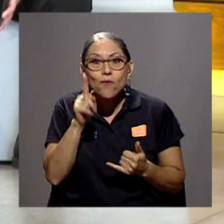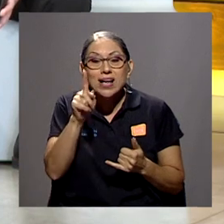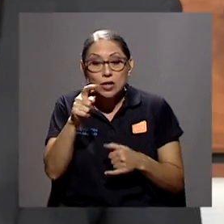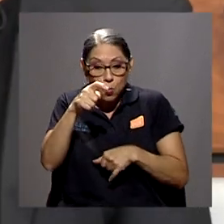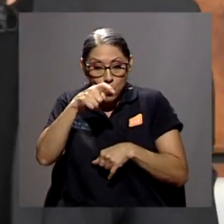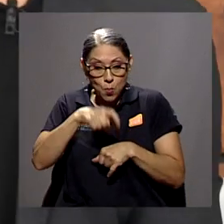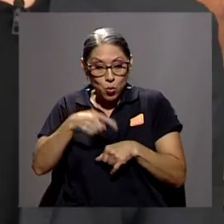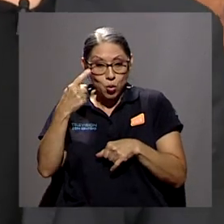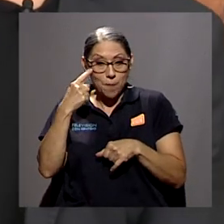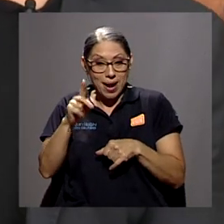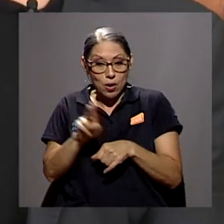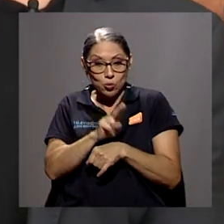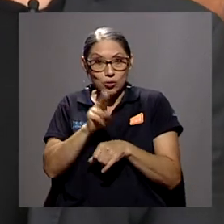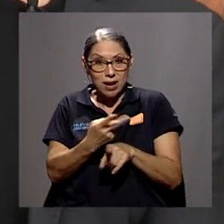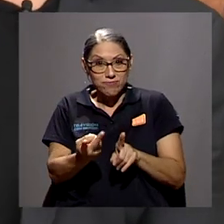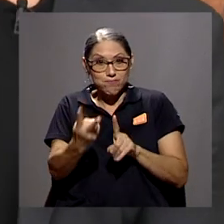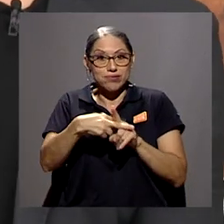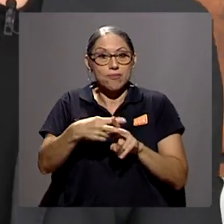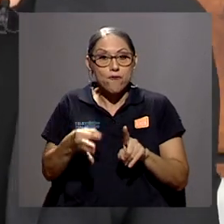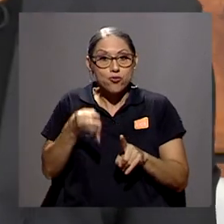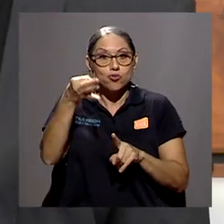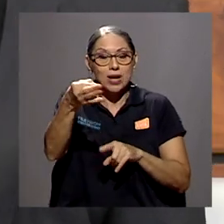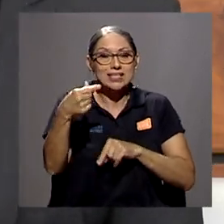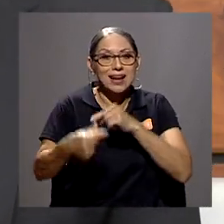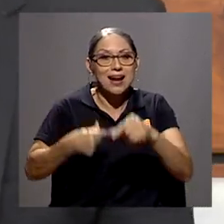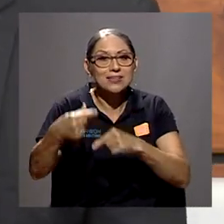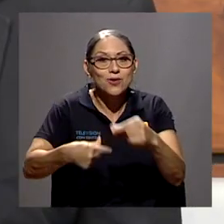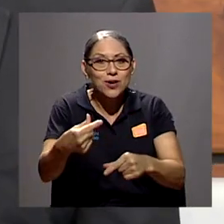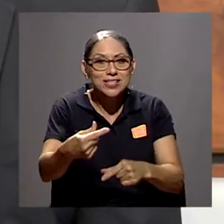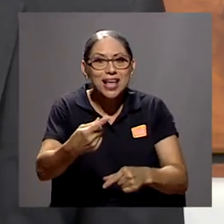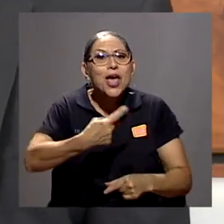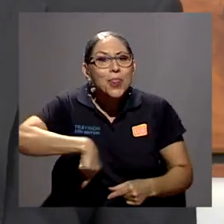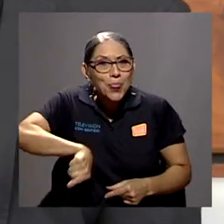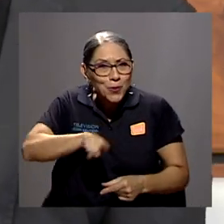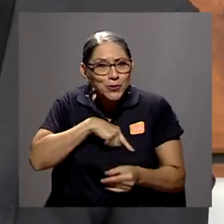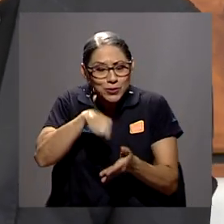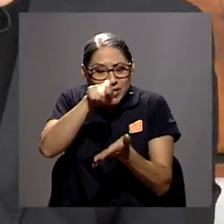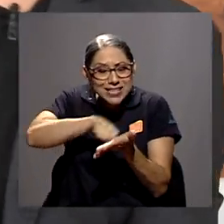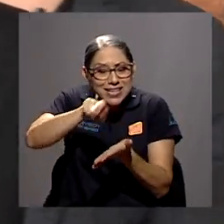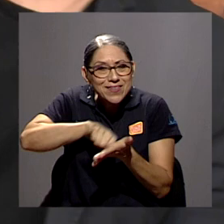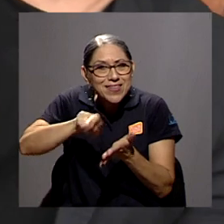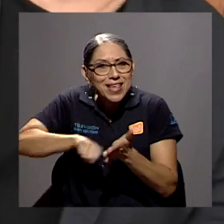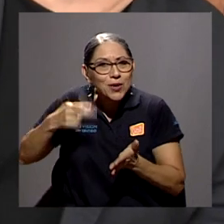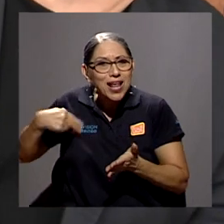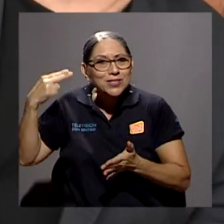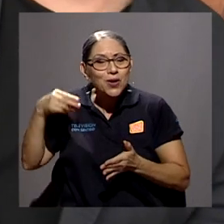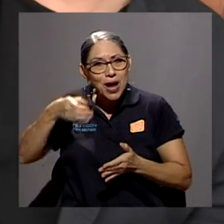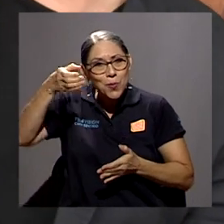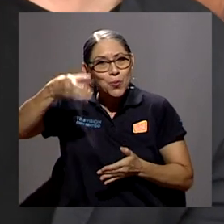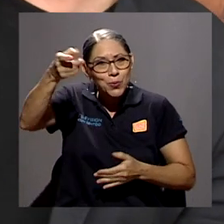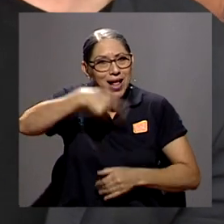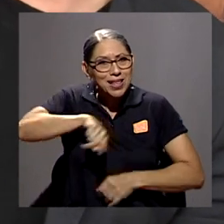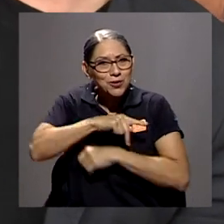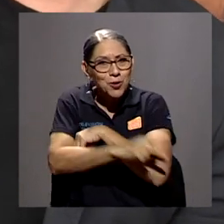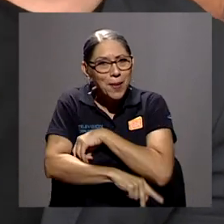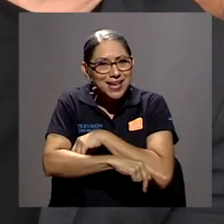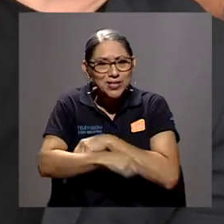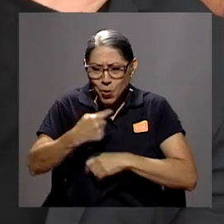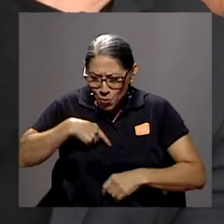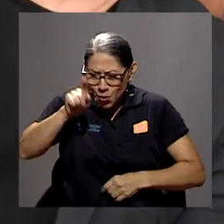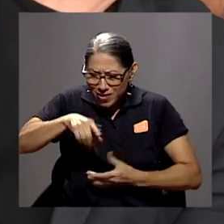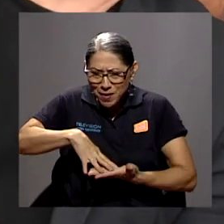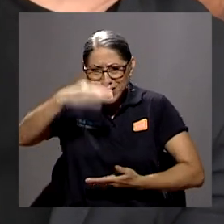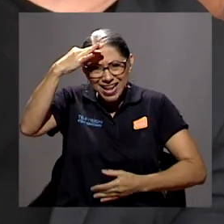futuras este nosotros lo que estamos escribiendo la historia cultural de nuestro país es que eso son cosas que uno tiene que querer aprender a